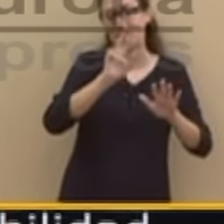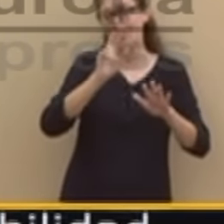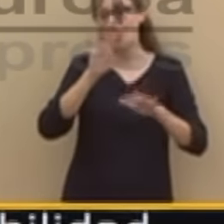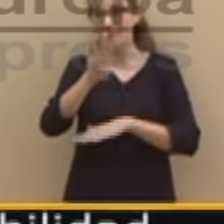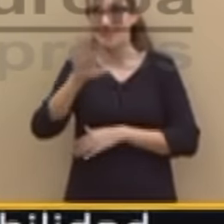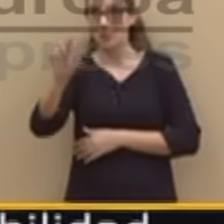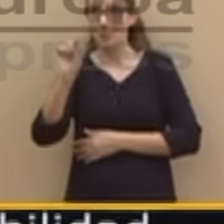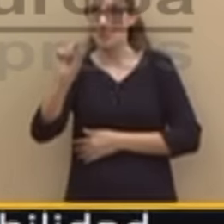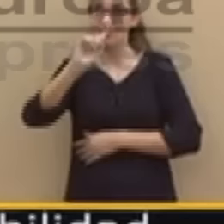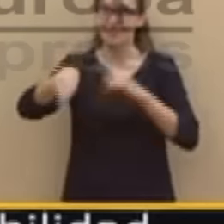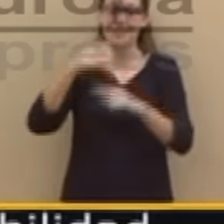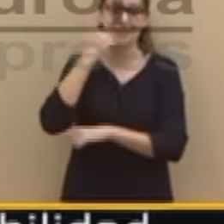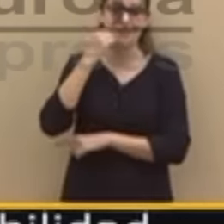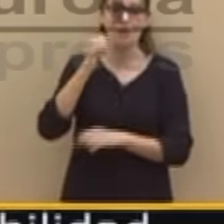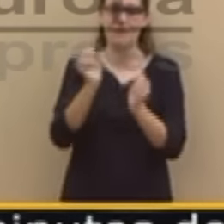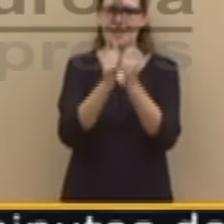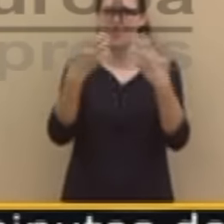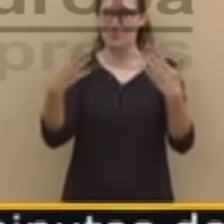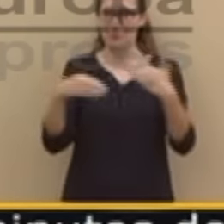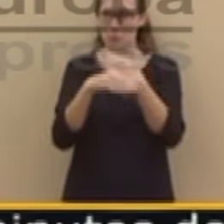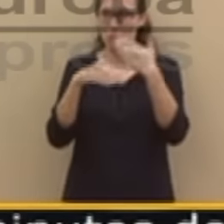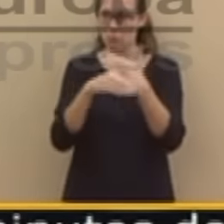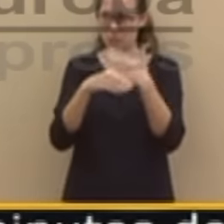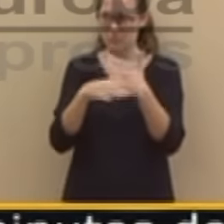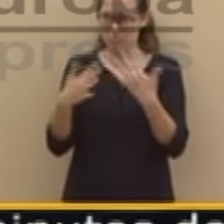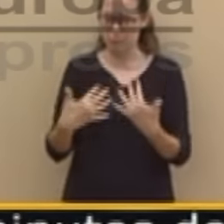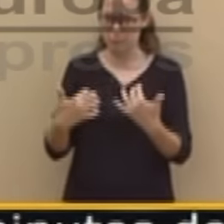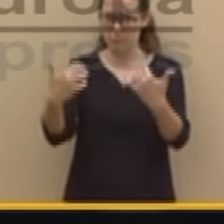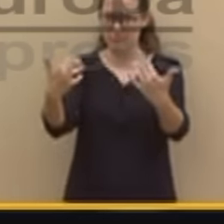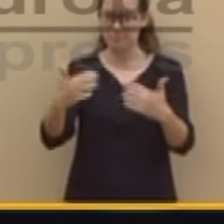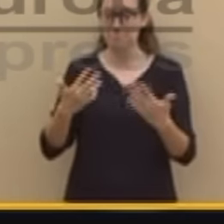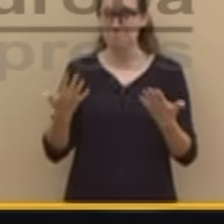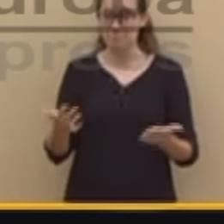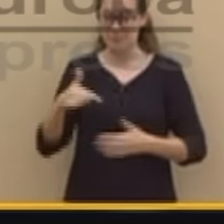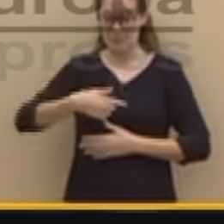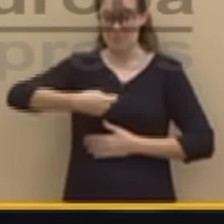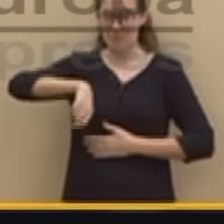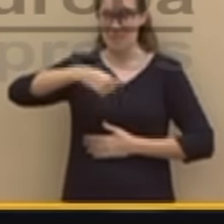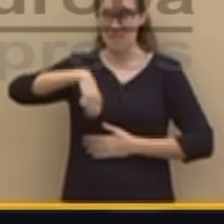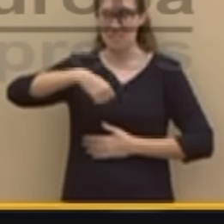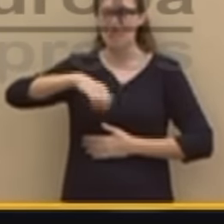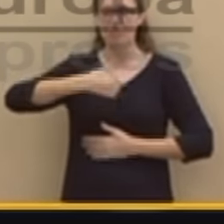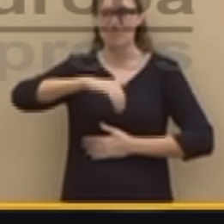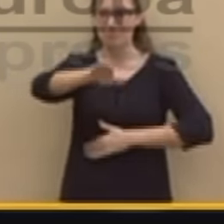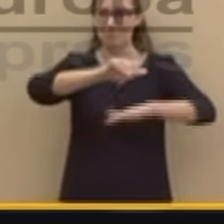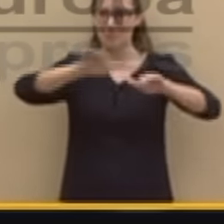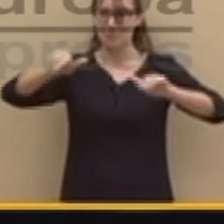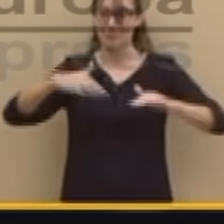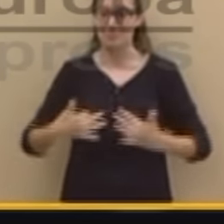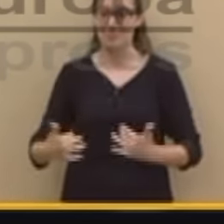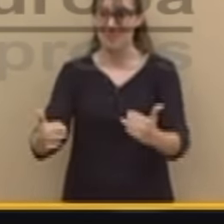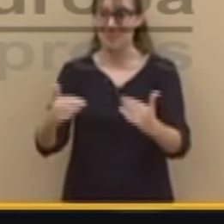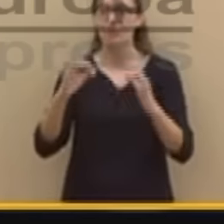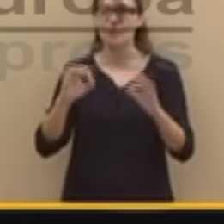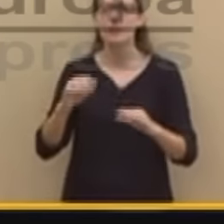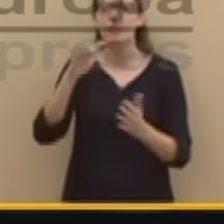octubre. En consecuencia, esta Presidencia convoca al Pleno de la Cámara para el día 29 de